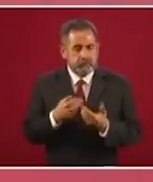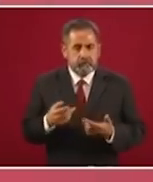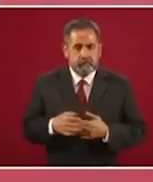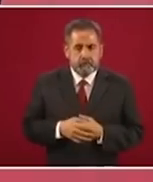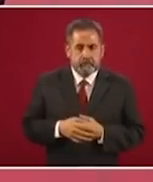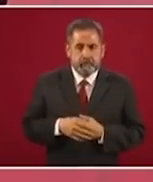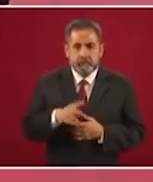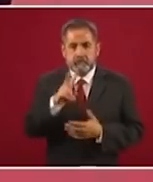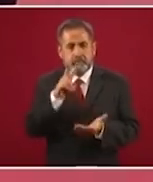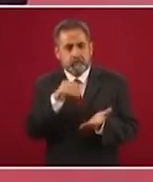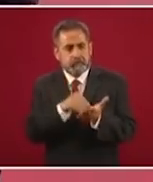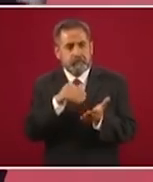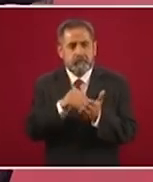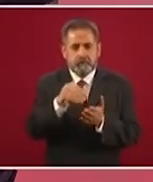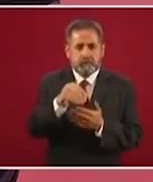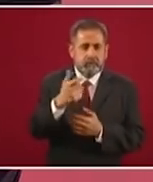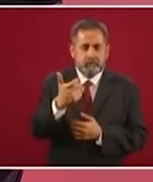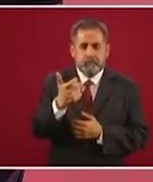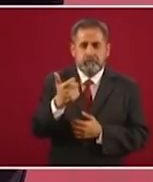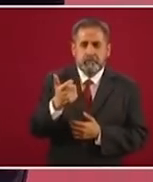Si son 2,000 millones, o sea,